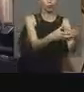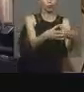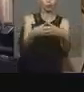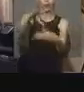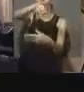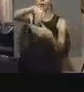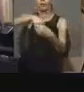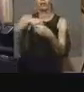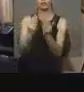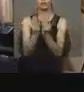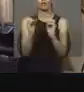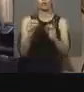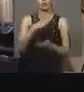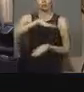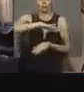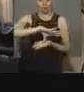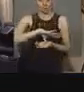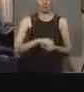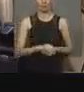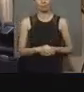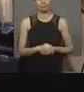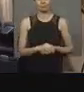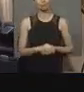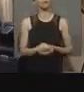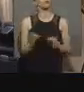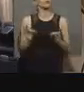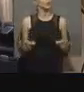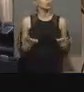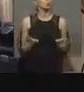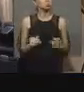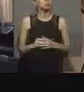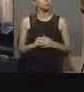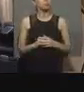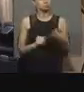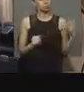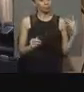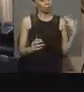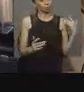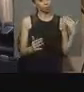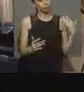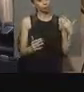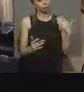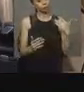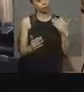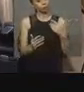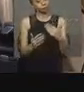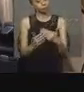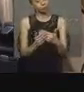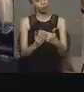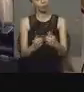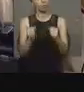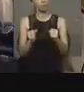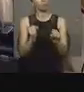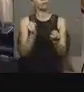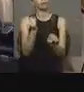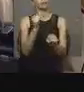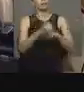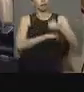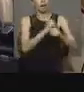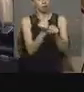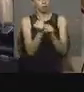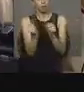la educación de nuestro país. Y fue así como hemos avanzado muy fuertemente en el trabajo estos años